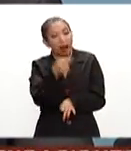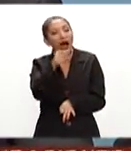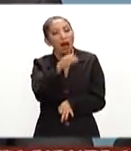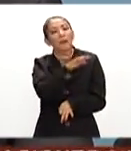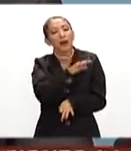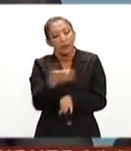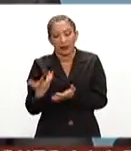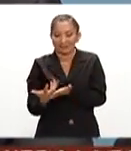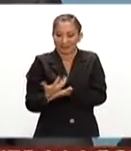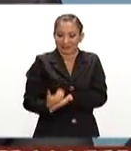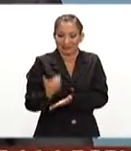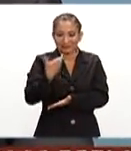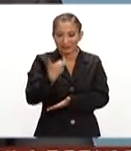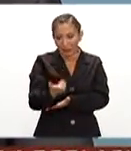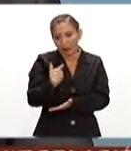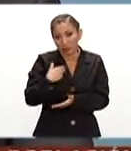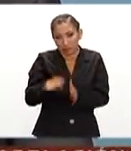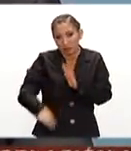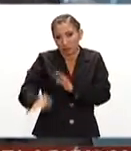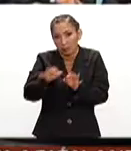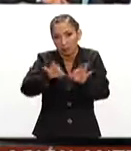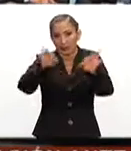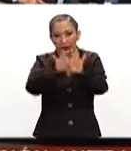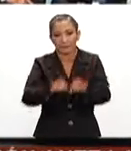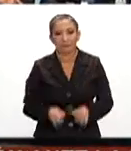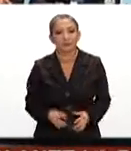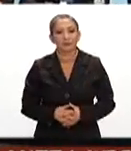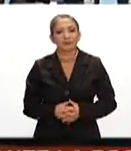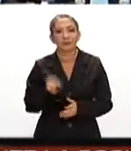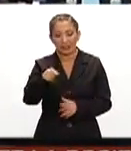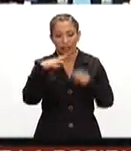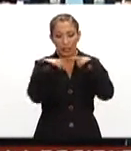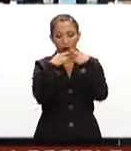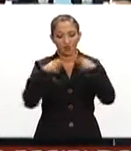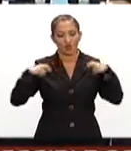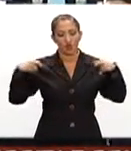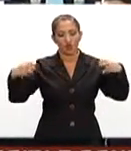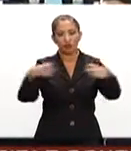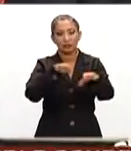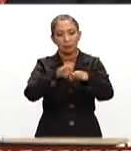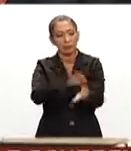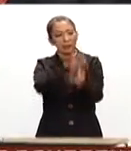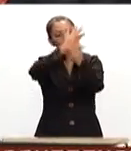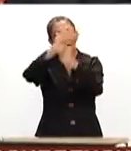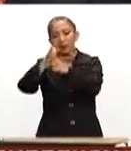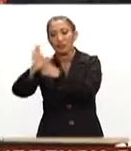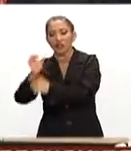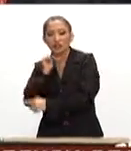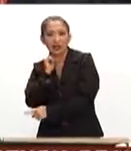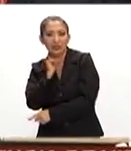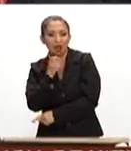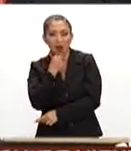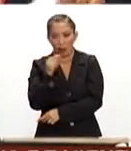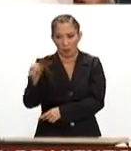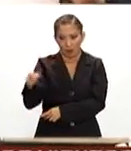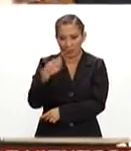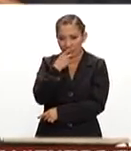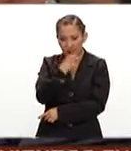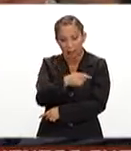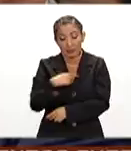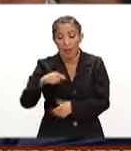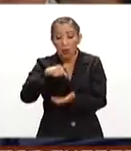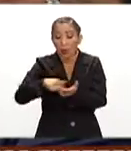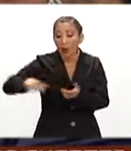generar riqueza, pues ese es un factor fundamental. Durante una reunión de trabajo ante comisiones del Senado, Gutiérrez Candiani recordó que las